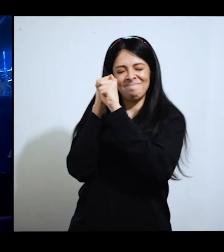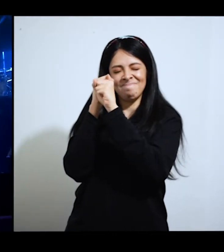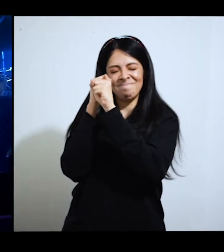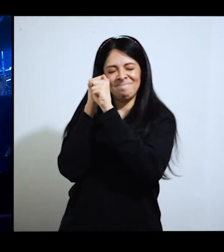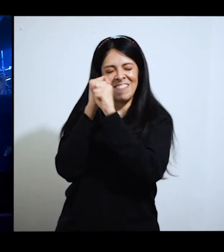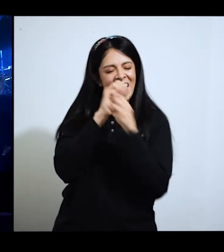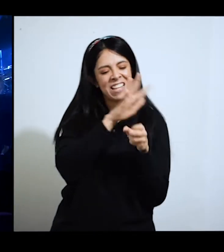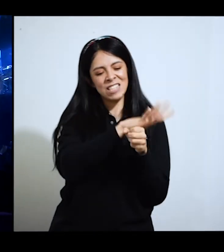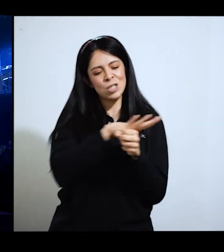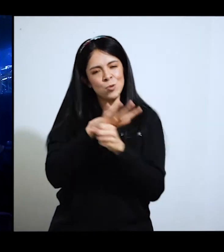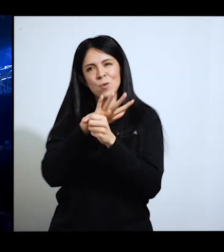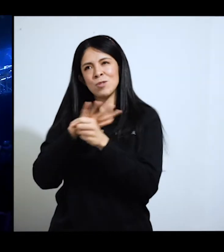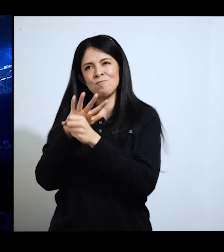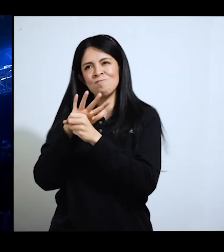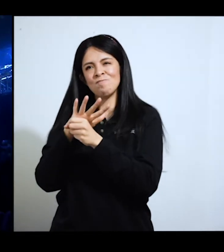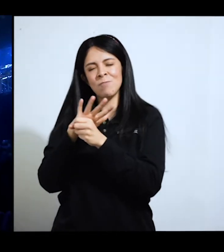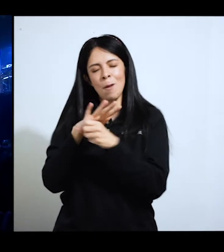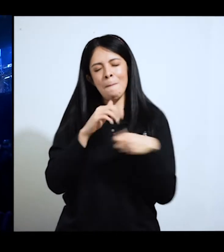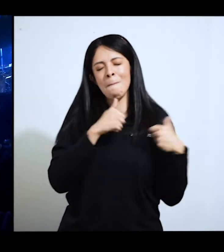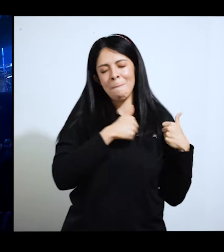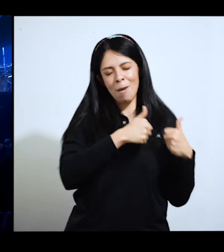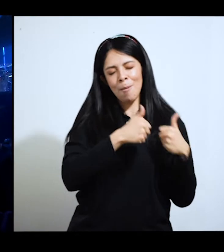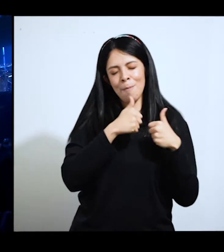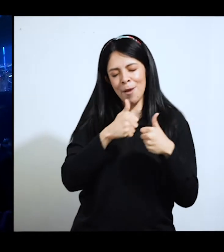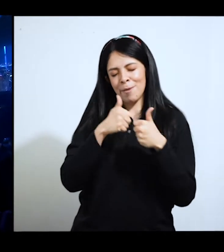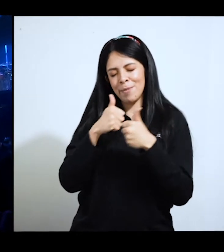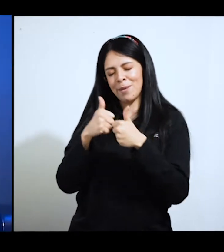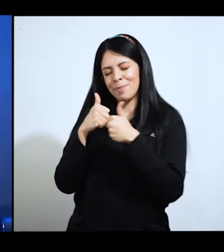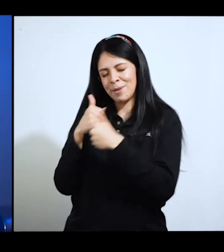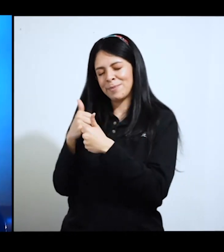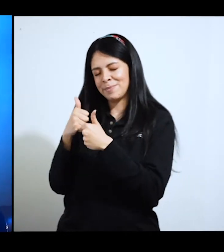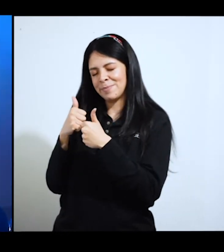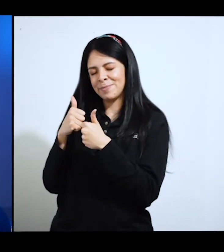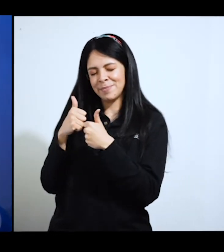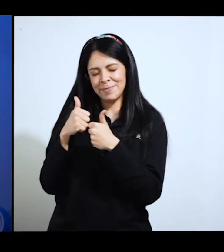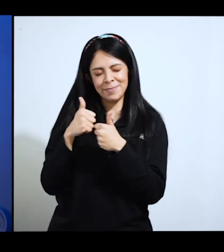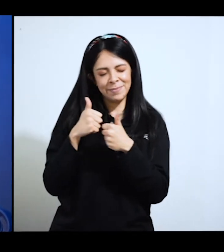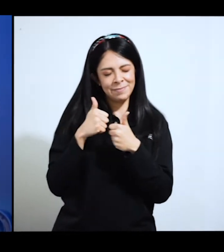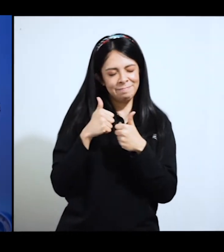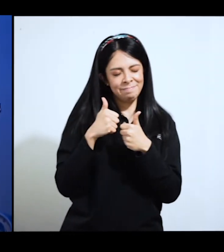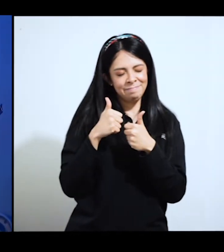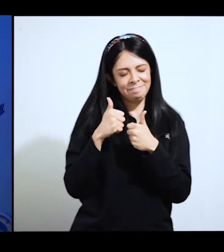que todo va a estar bien.